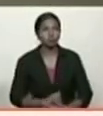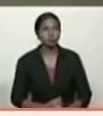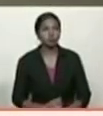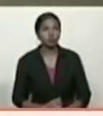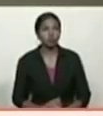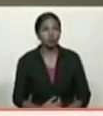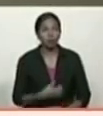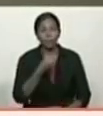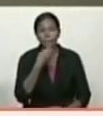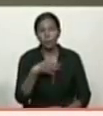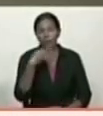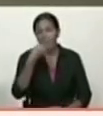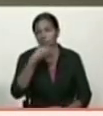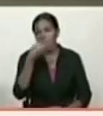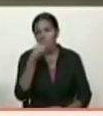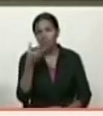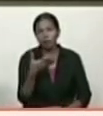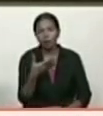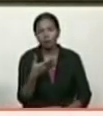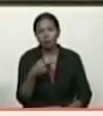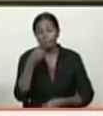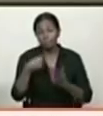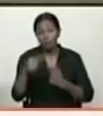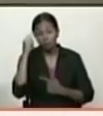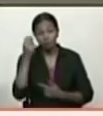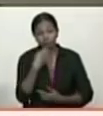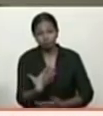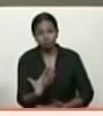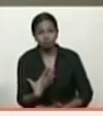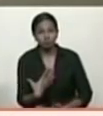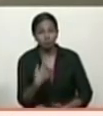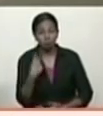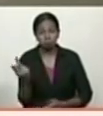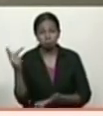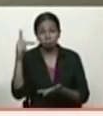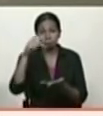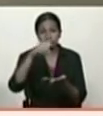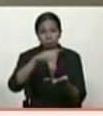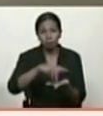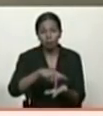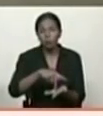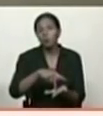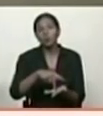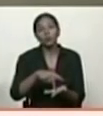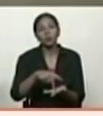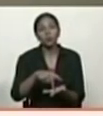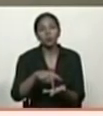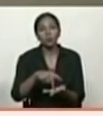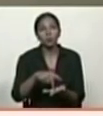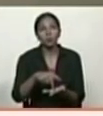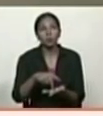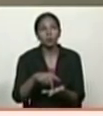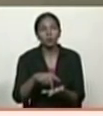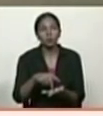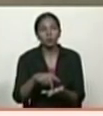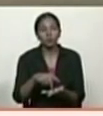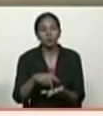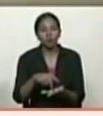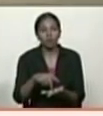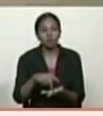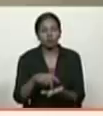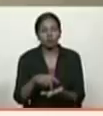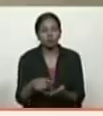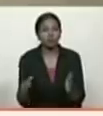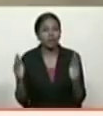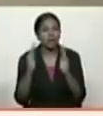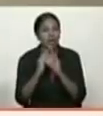Bueno, buenas tardes, buen mediodía. Aquí estamos en la Casa Antonio José de Sucre, la Casa de